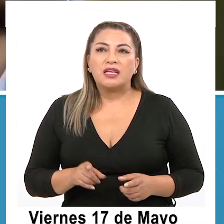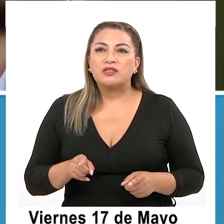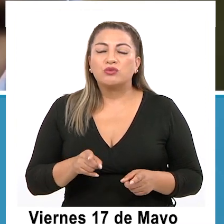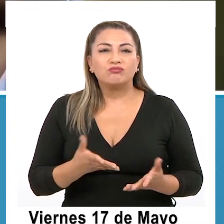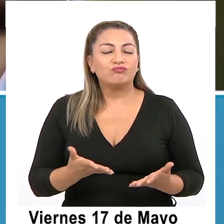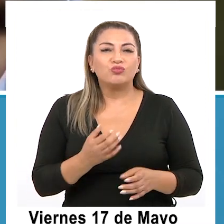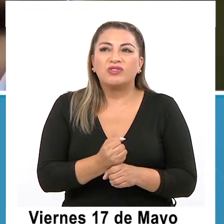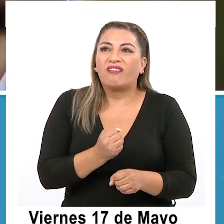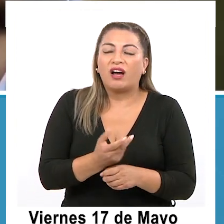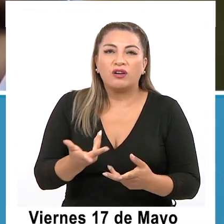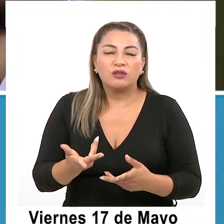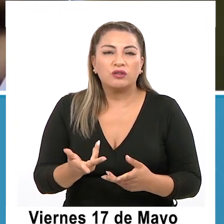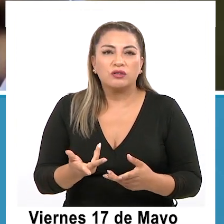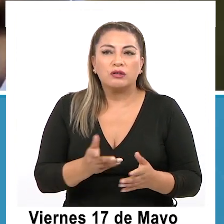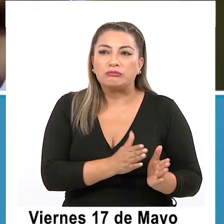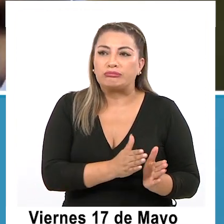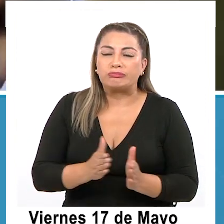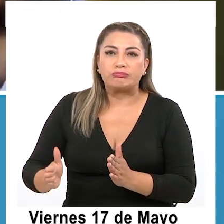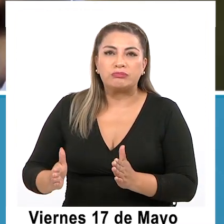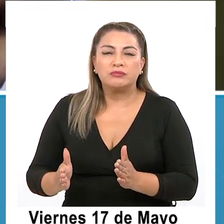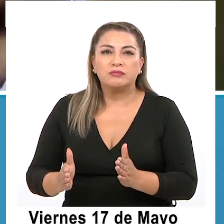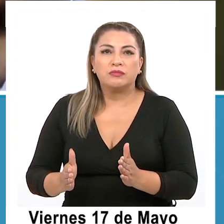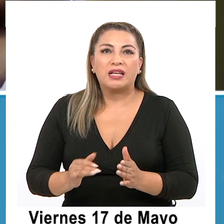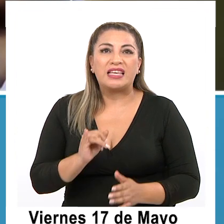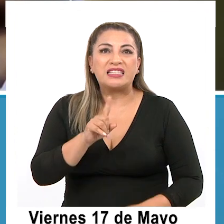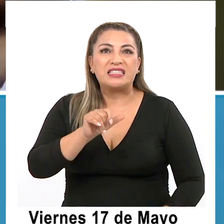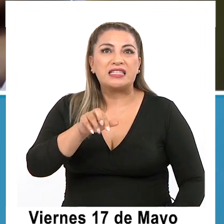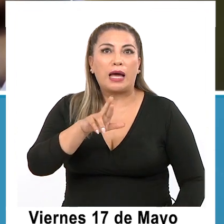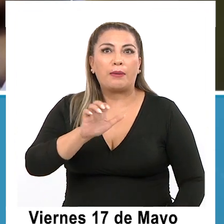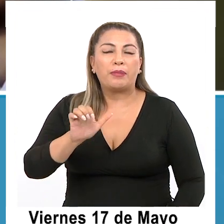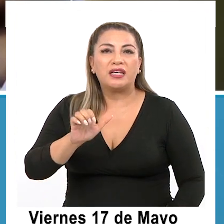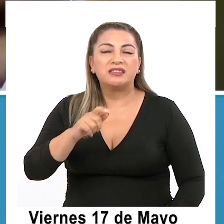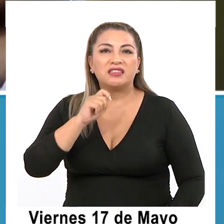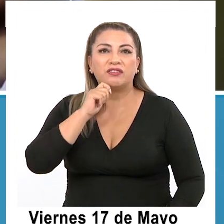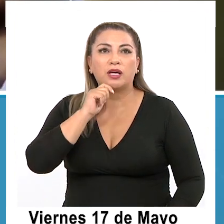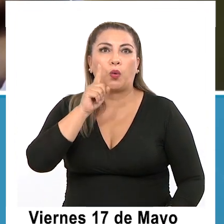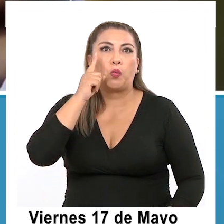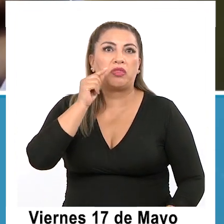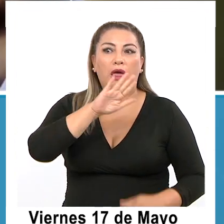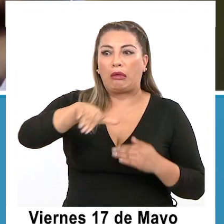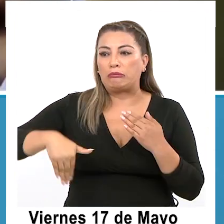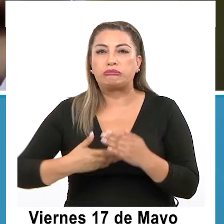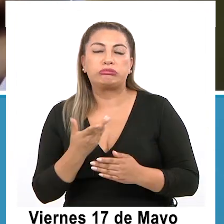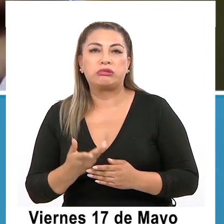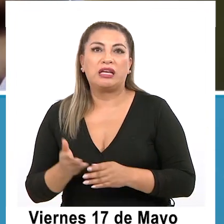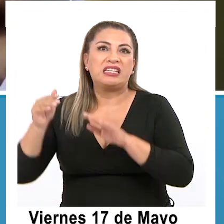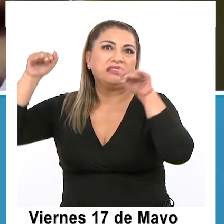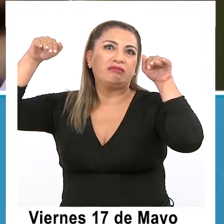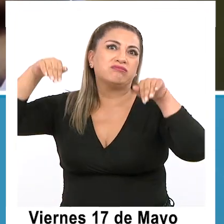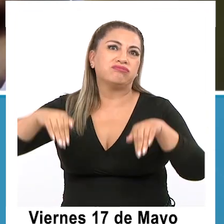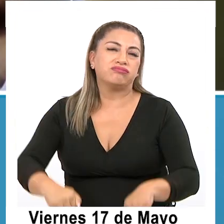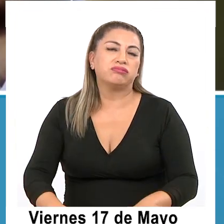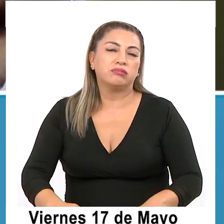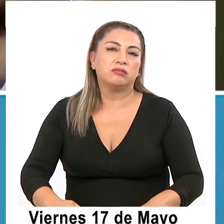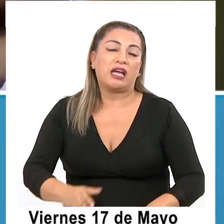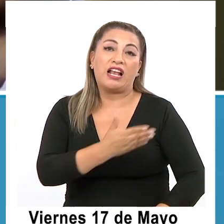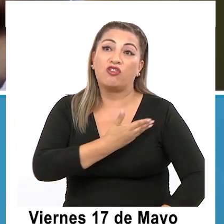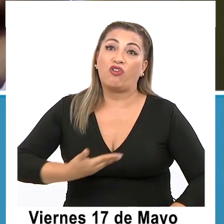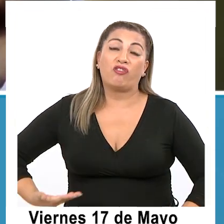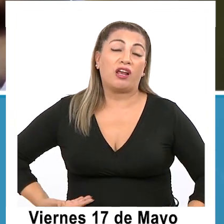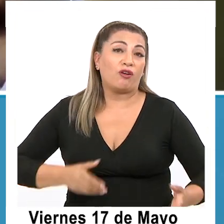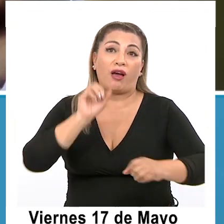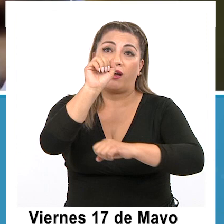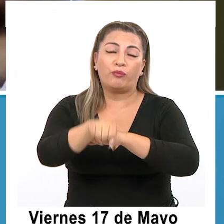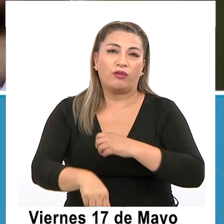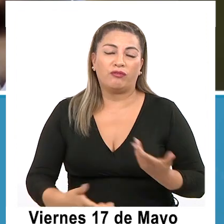utilizó para evitar que cayeran de la noche a la mañana las ISAPRES. Es un éxito del gobierno el que haya logrado esta aprobación, pero que